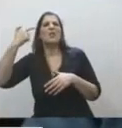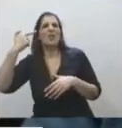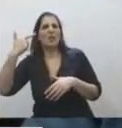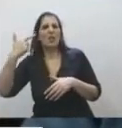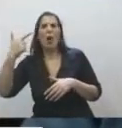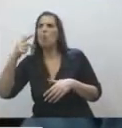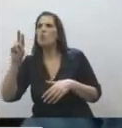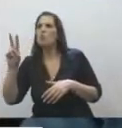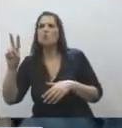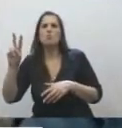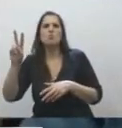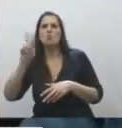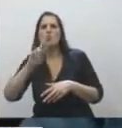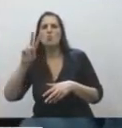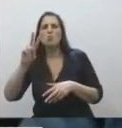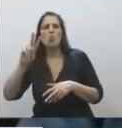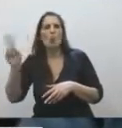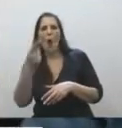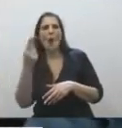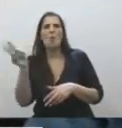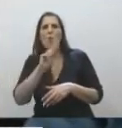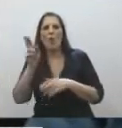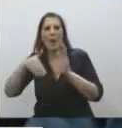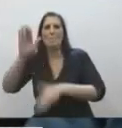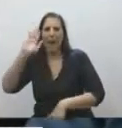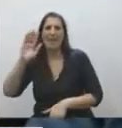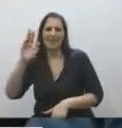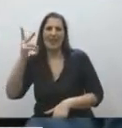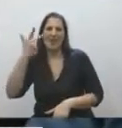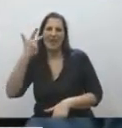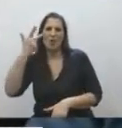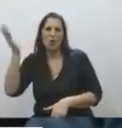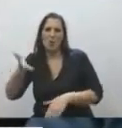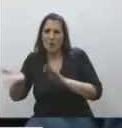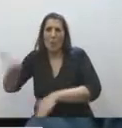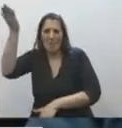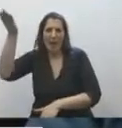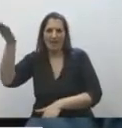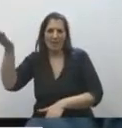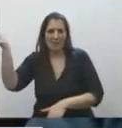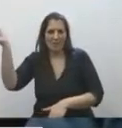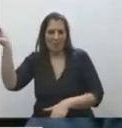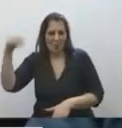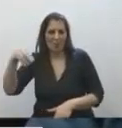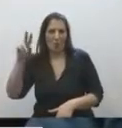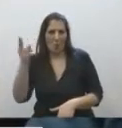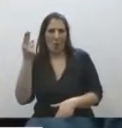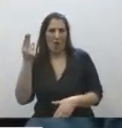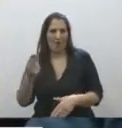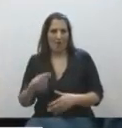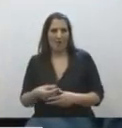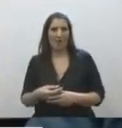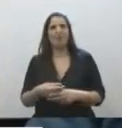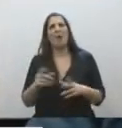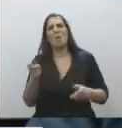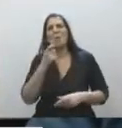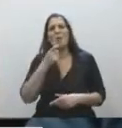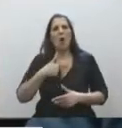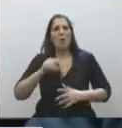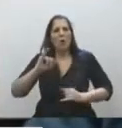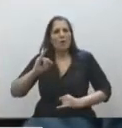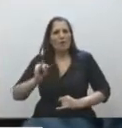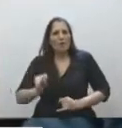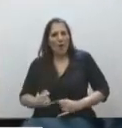correr nuevamente el riesgo de marchas a favor y en contra. Y en segundo lugar,